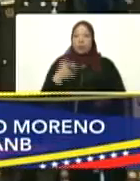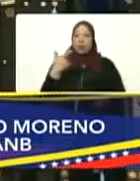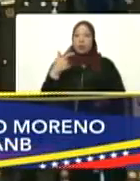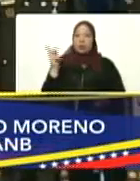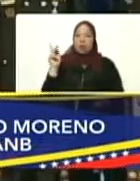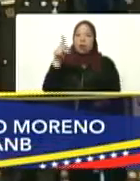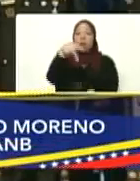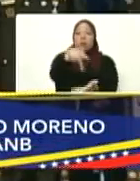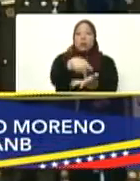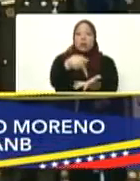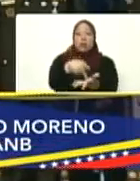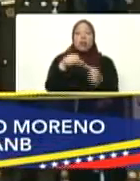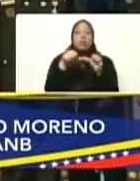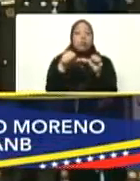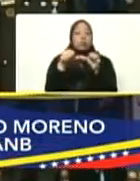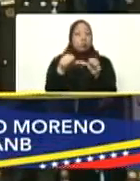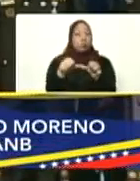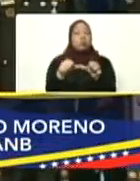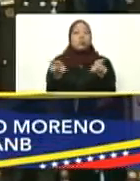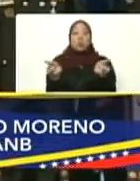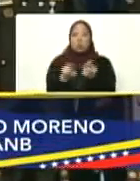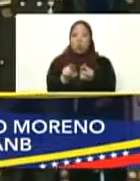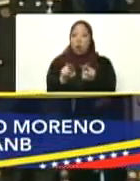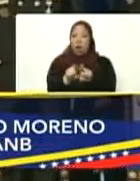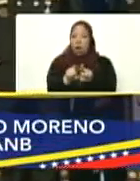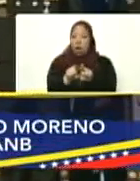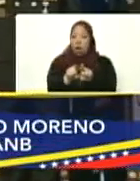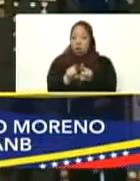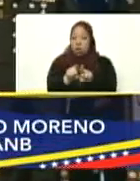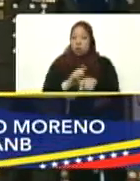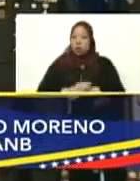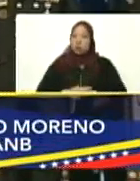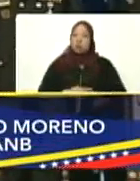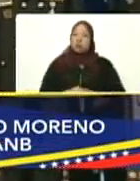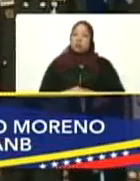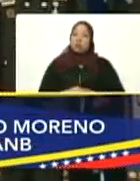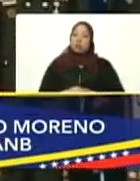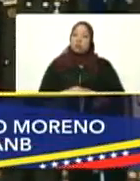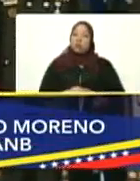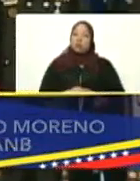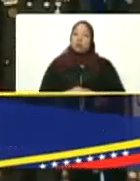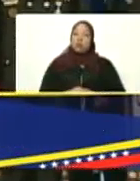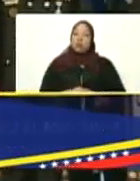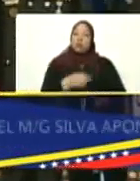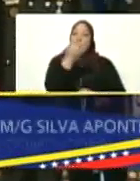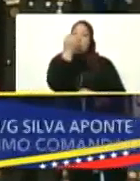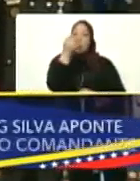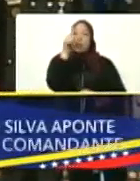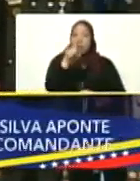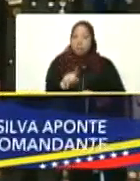presente y siempre consecuente. Igualmente, al frente de la aviación,